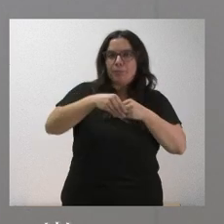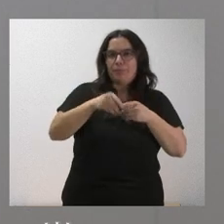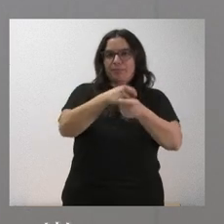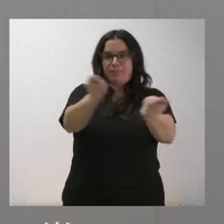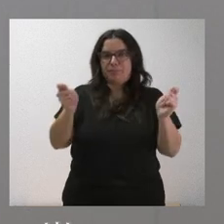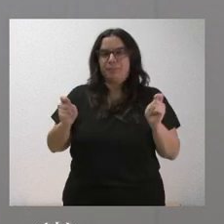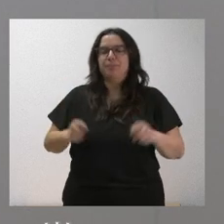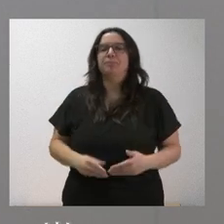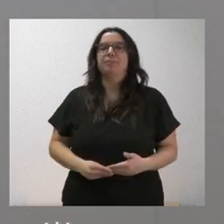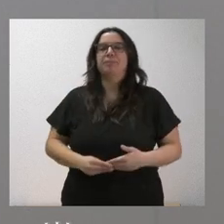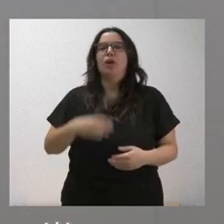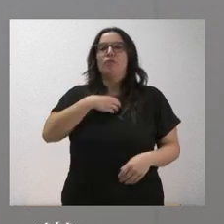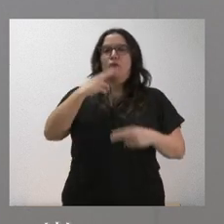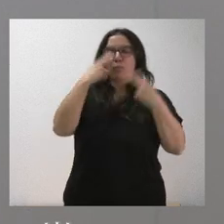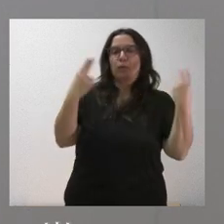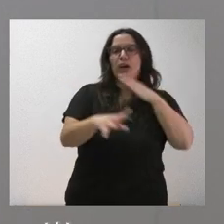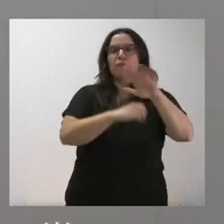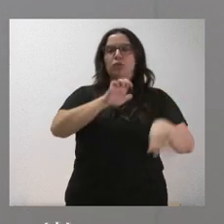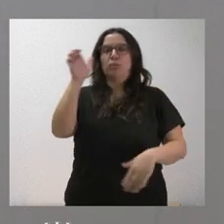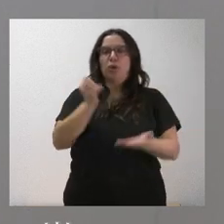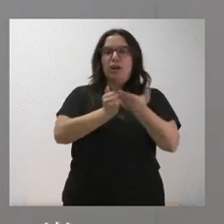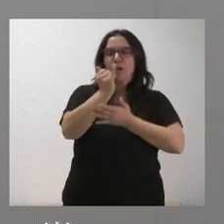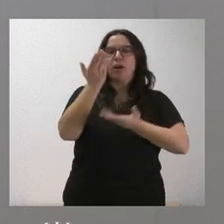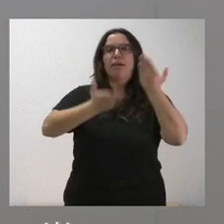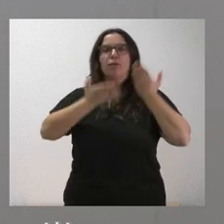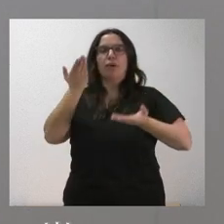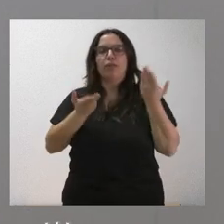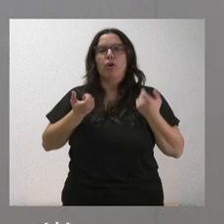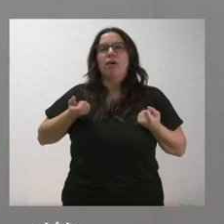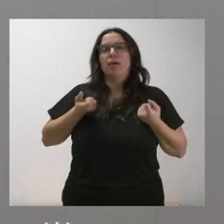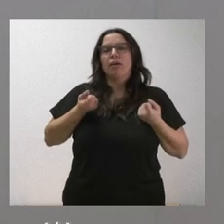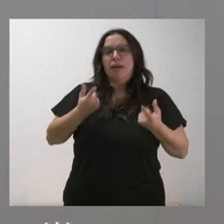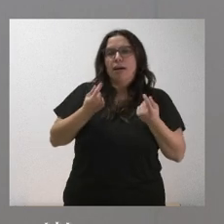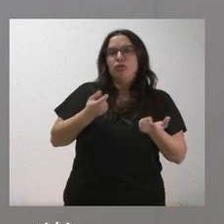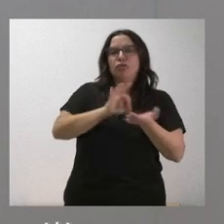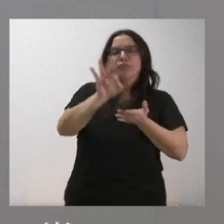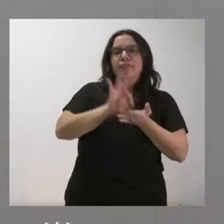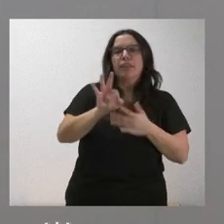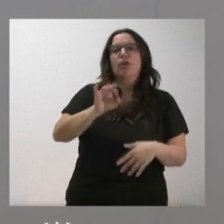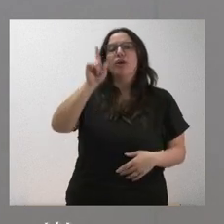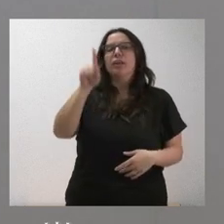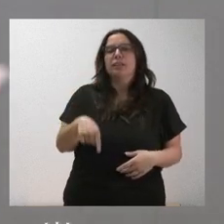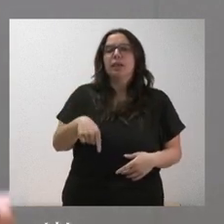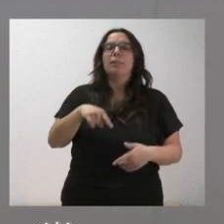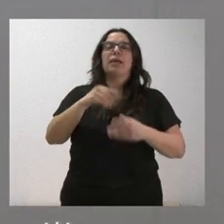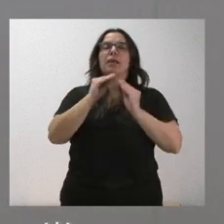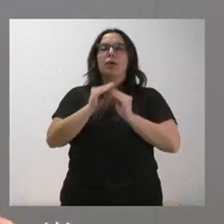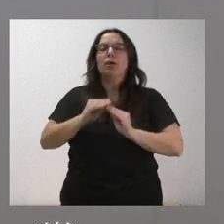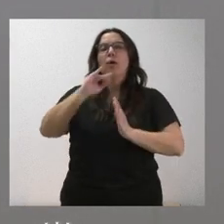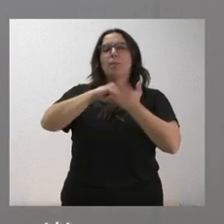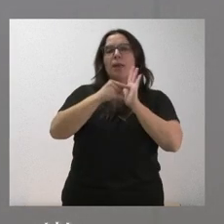entregada función pública fondos europeos agrícolas evaluación del coste de los servicios y evaluación de planes programas y actuaciones